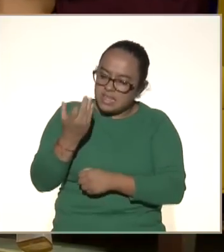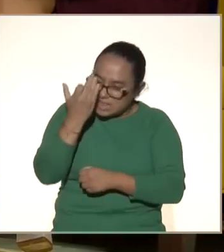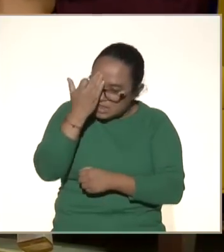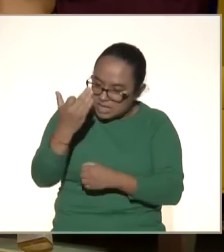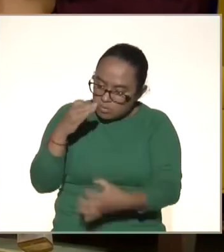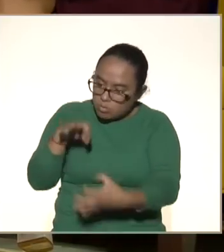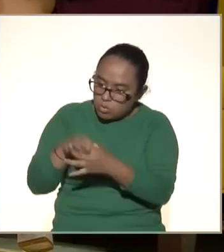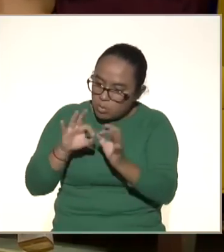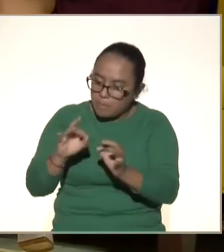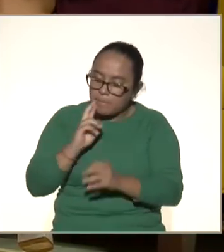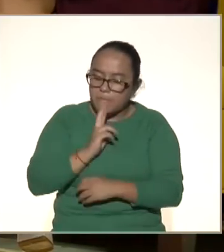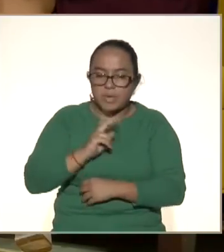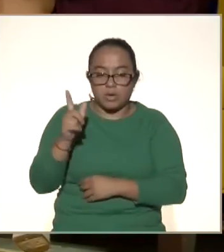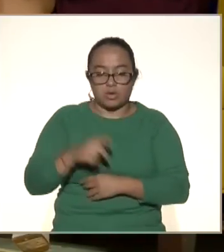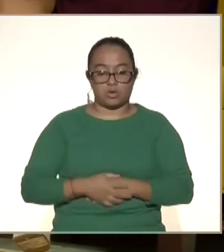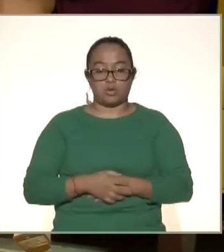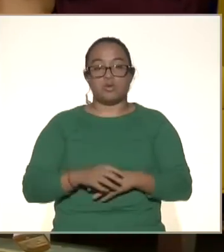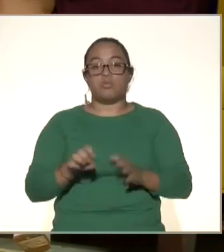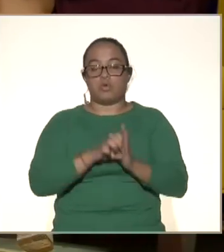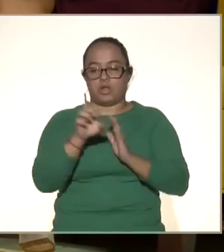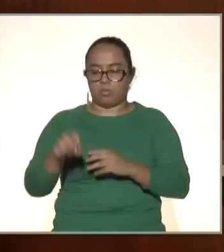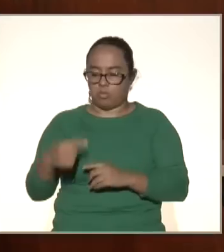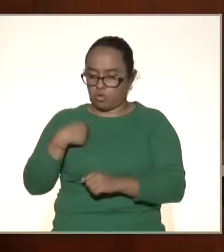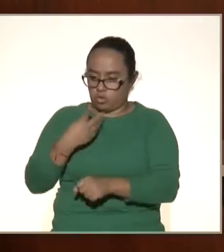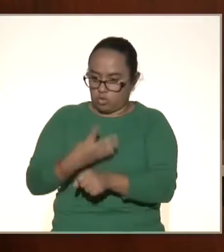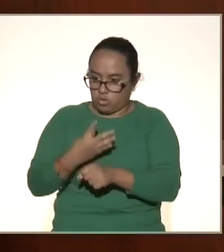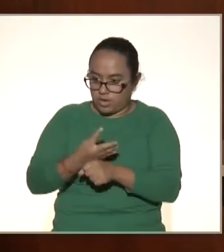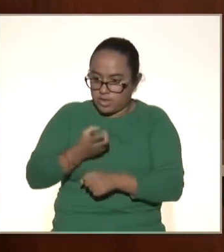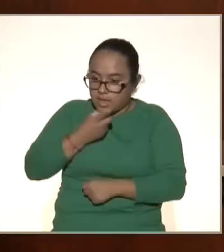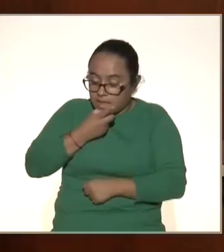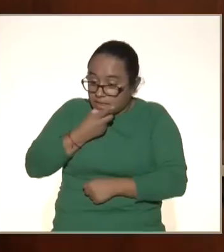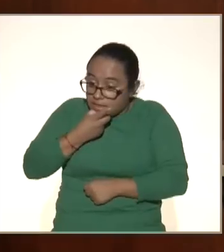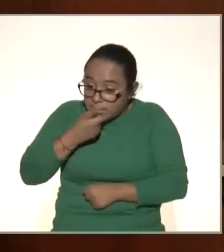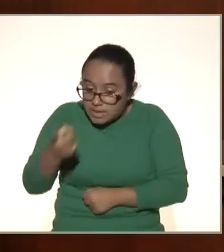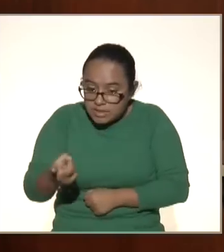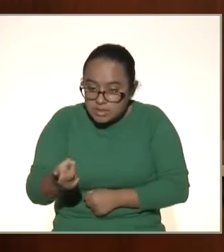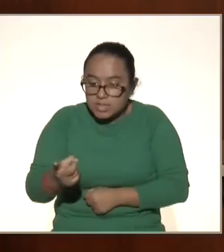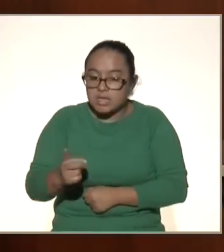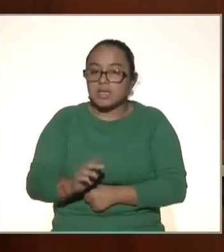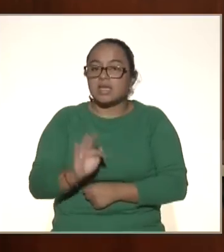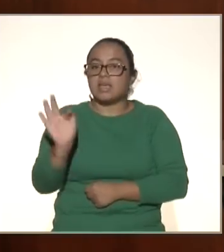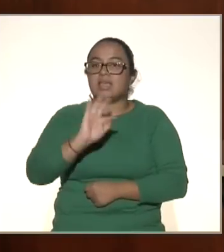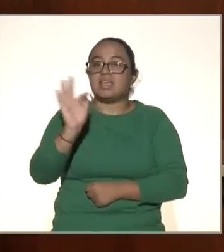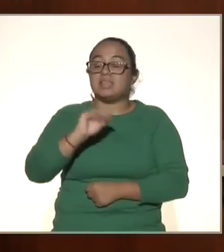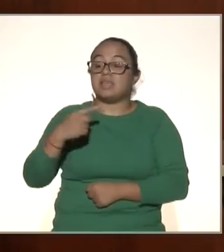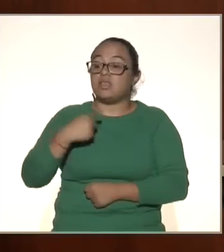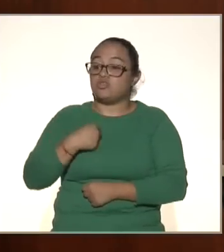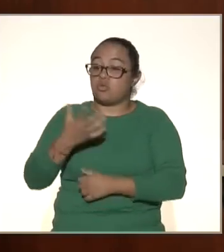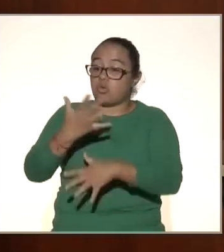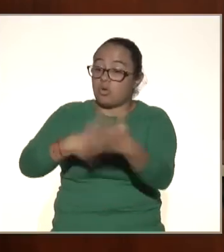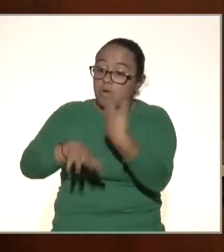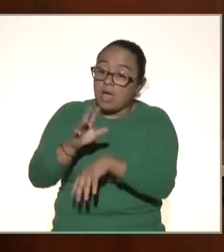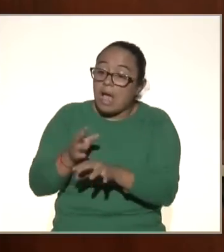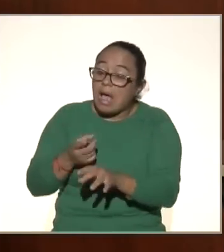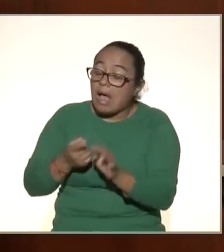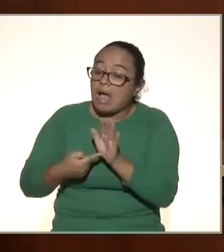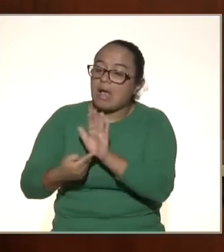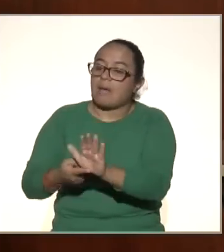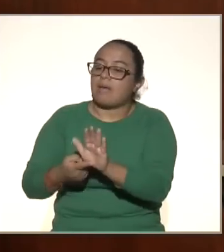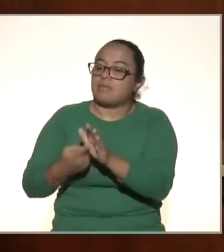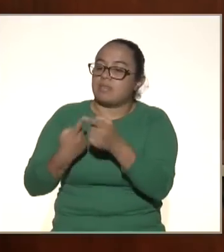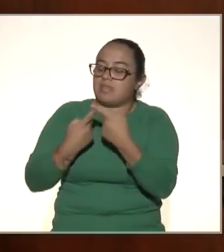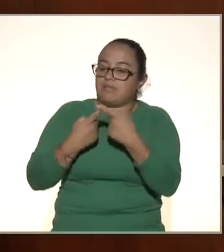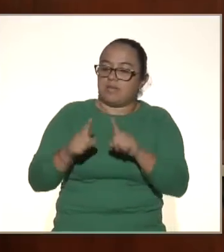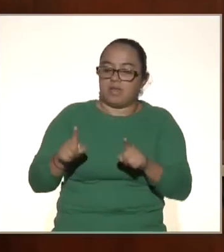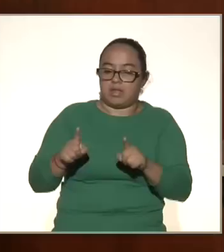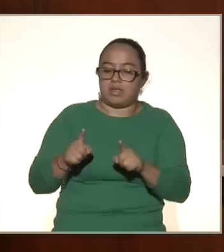Yo te puedo decir algo en un momento que probablemente no lo exprese bien, y en otro momento,